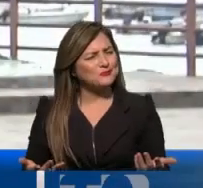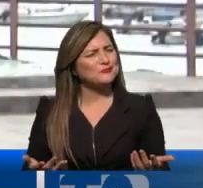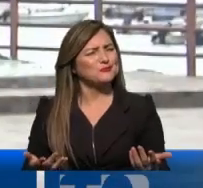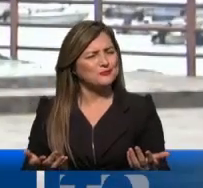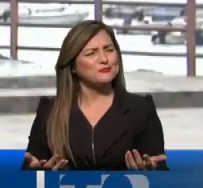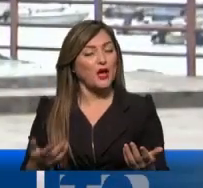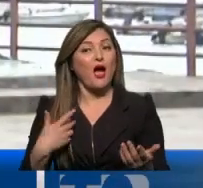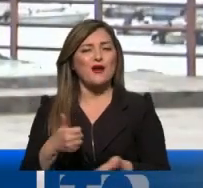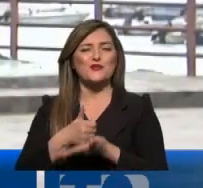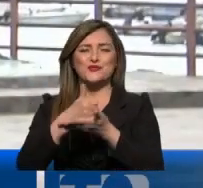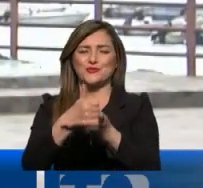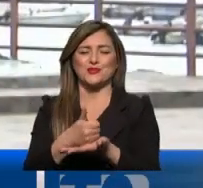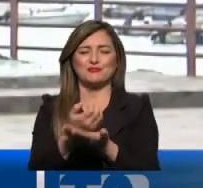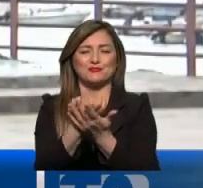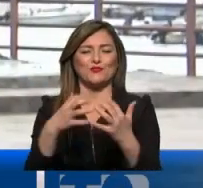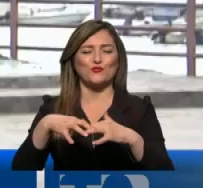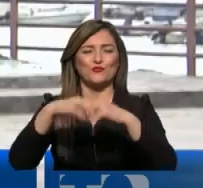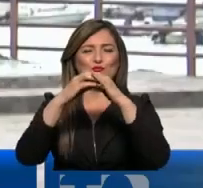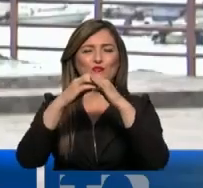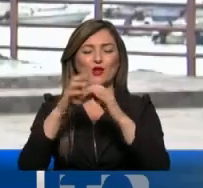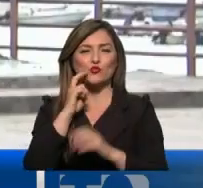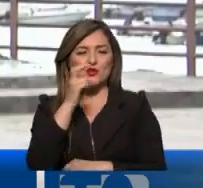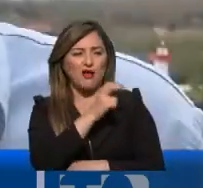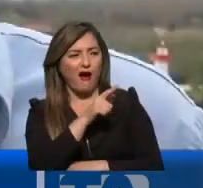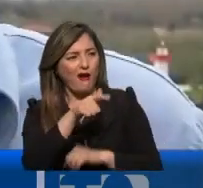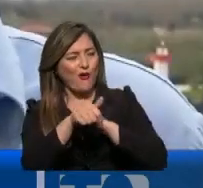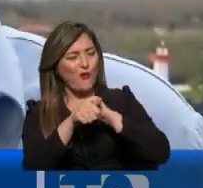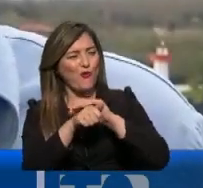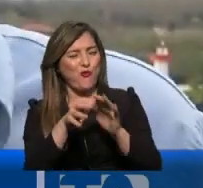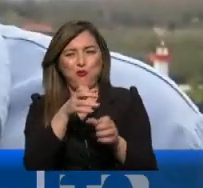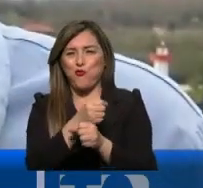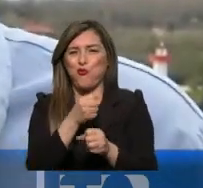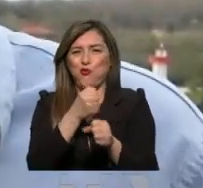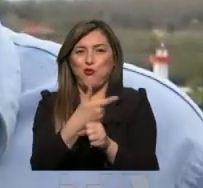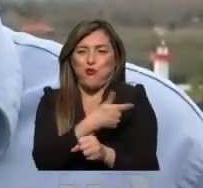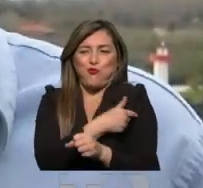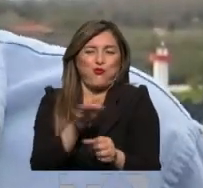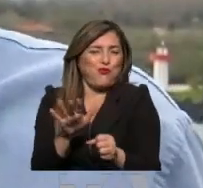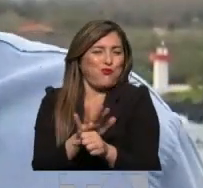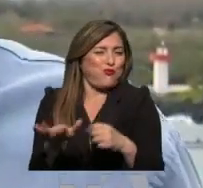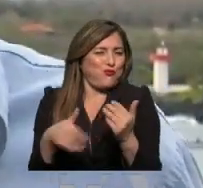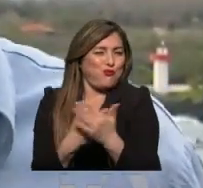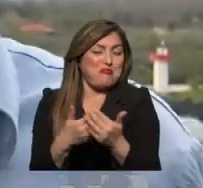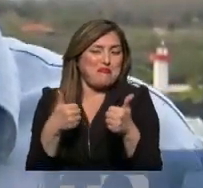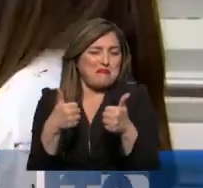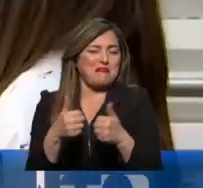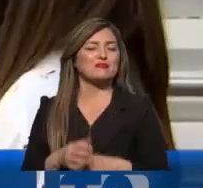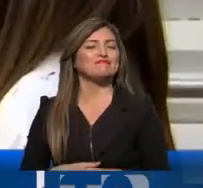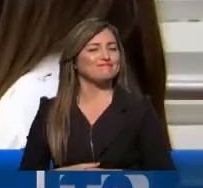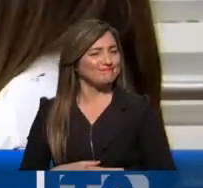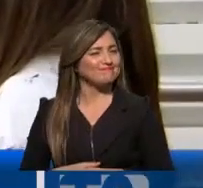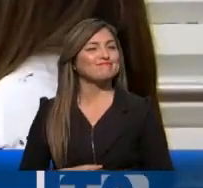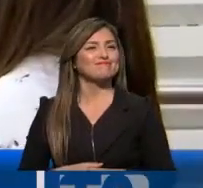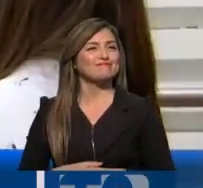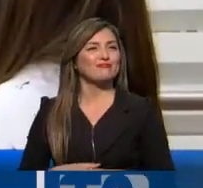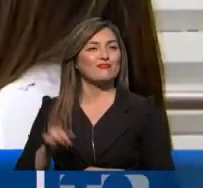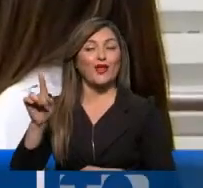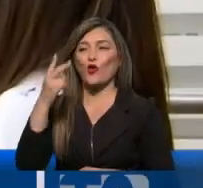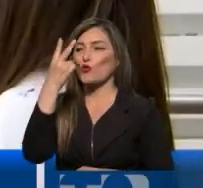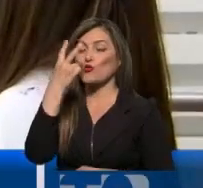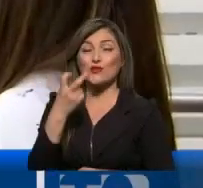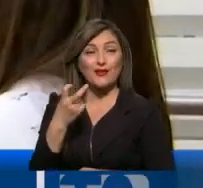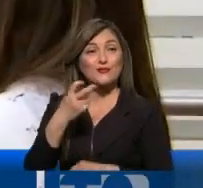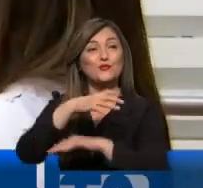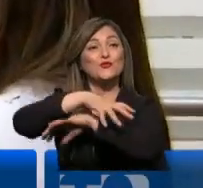plus tremendo para que el turista visite Galápagos. El principal impulso ha sido la vacunación. Gustavo tiene su hotel en